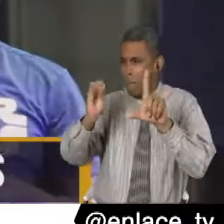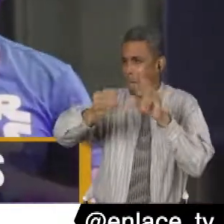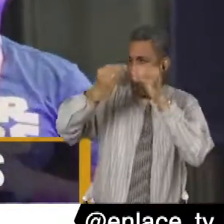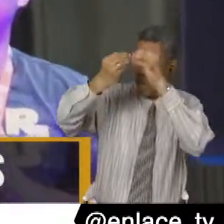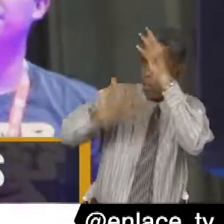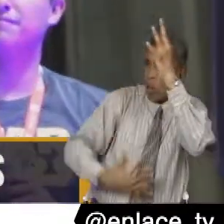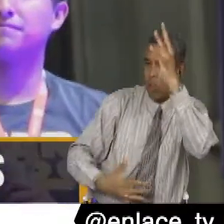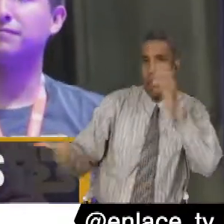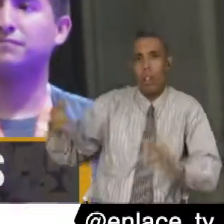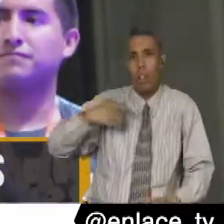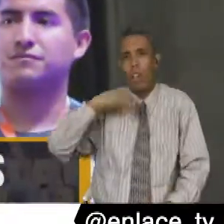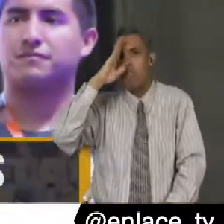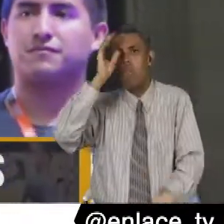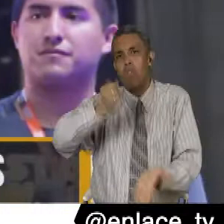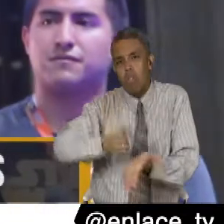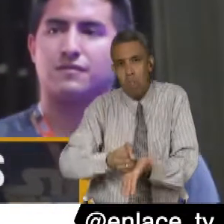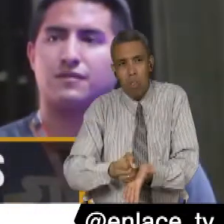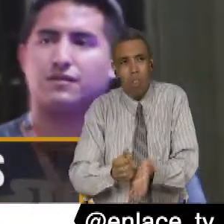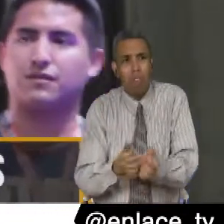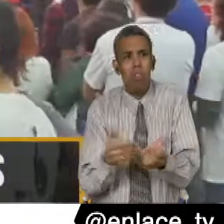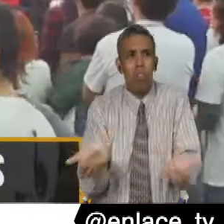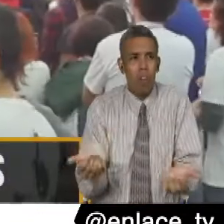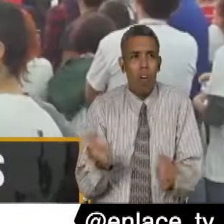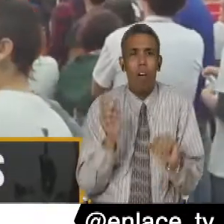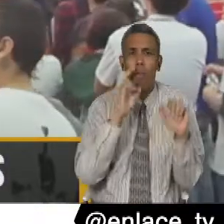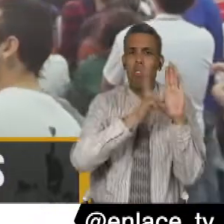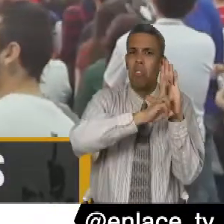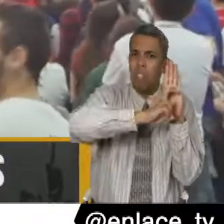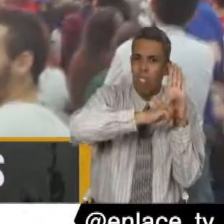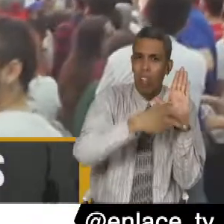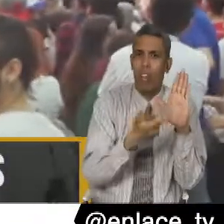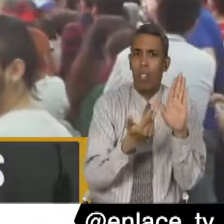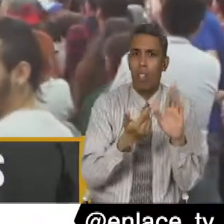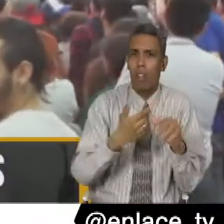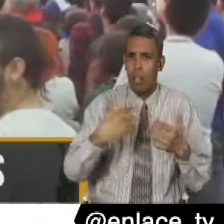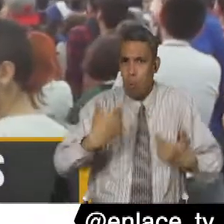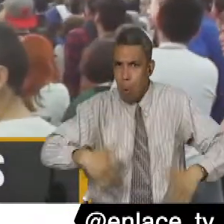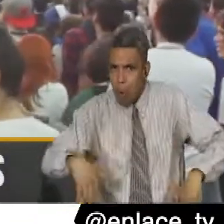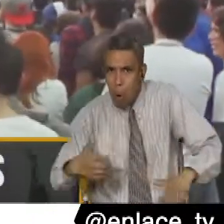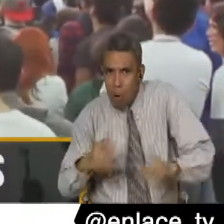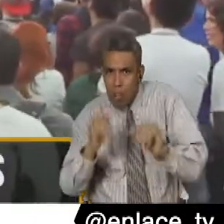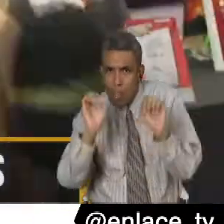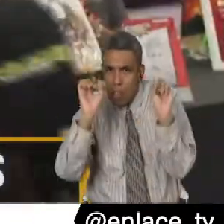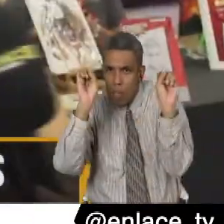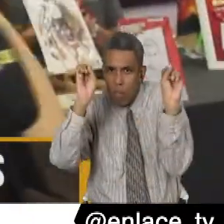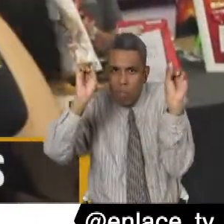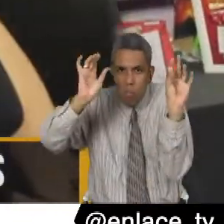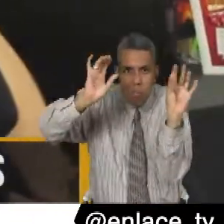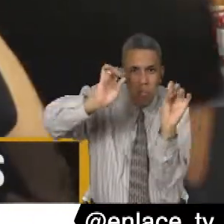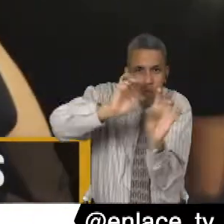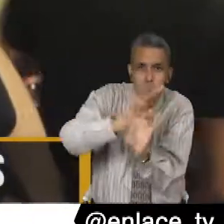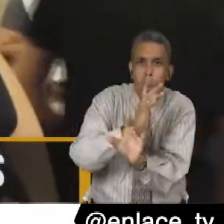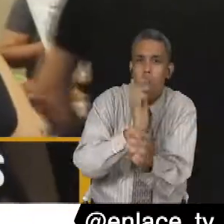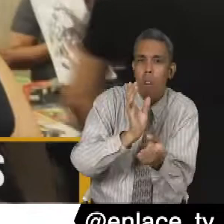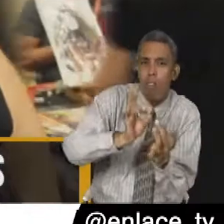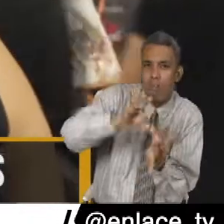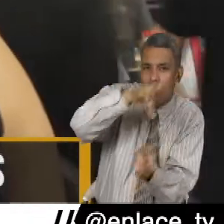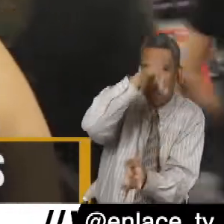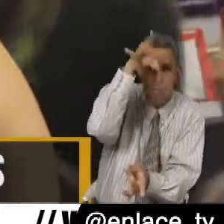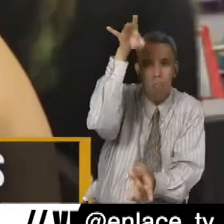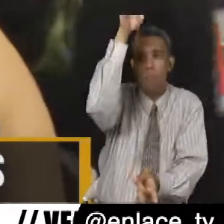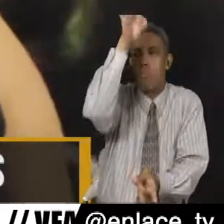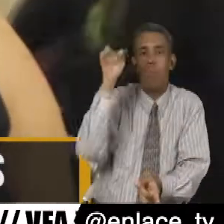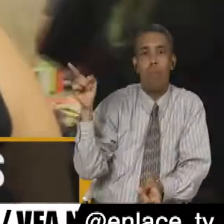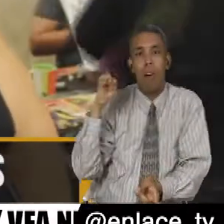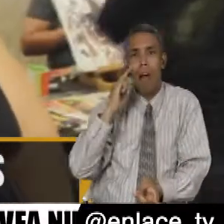opiniones hablando de extrañas teorías conspiraciones misterios fantasmas y extraterrestres es que los nuevos seguidores de